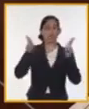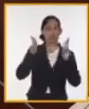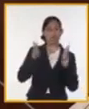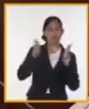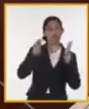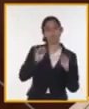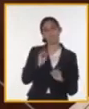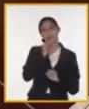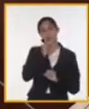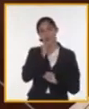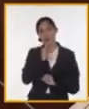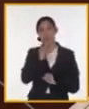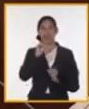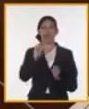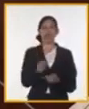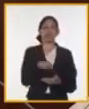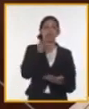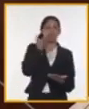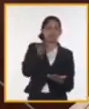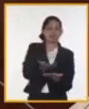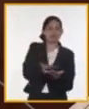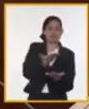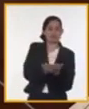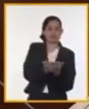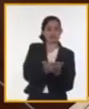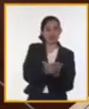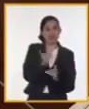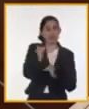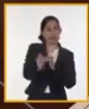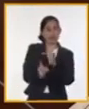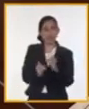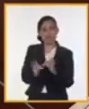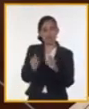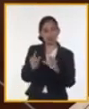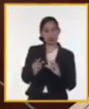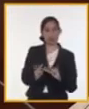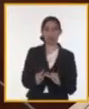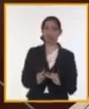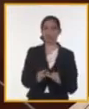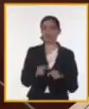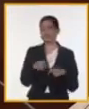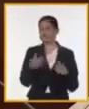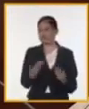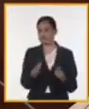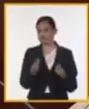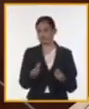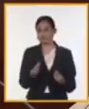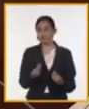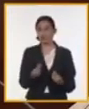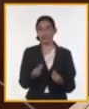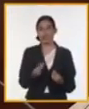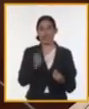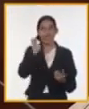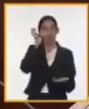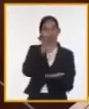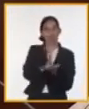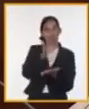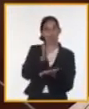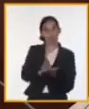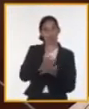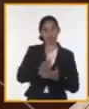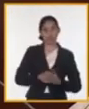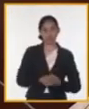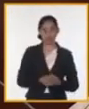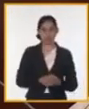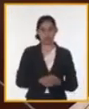se plantea que quizás donde menos se ha podido avanzar es en el ámbito comunicacional. Y yo creo que ahí es